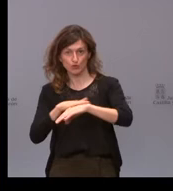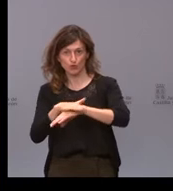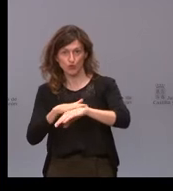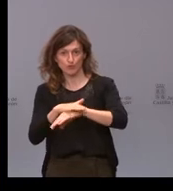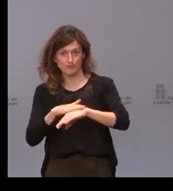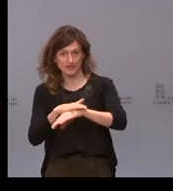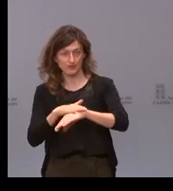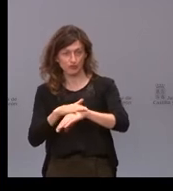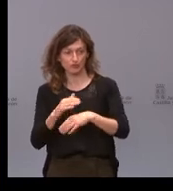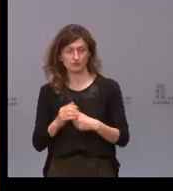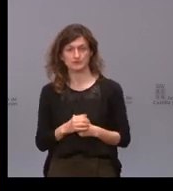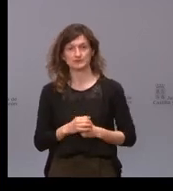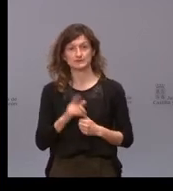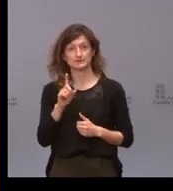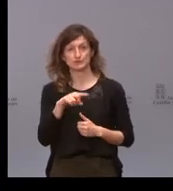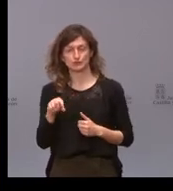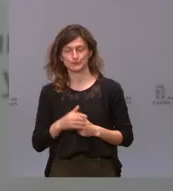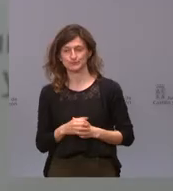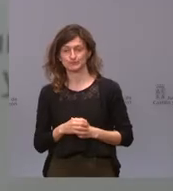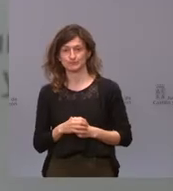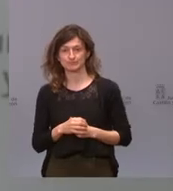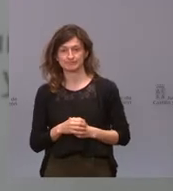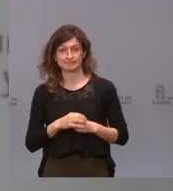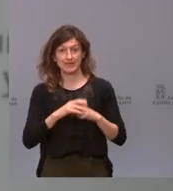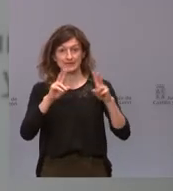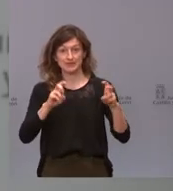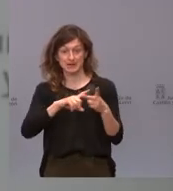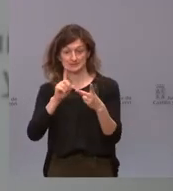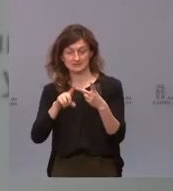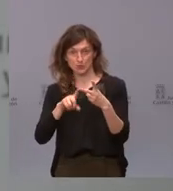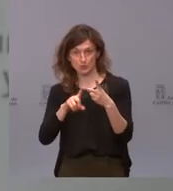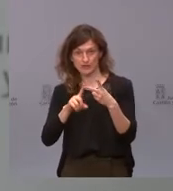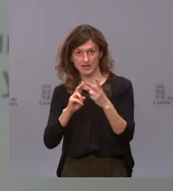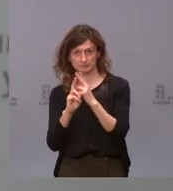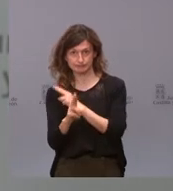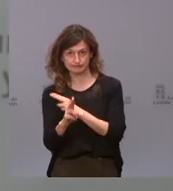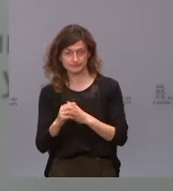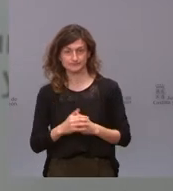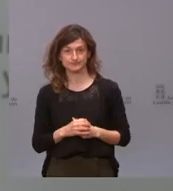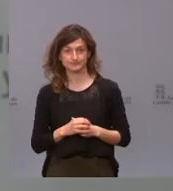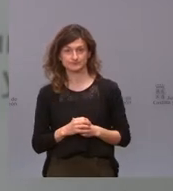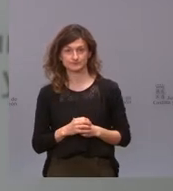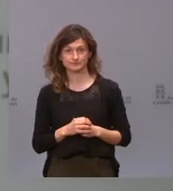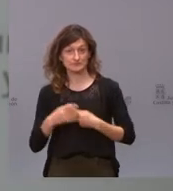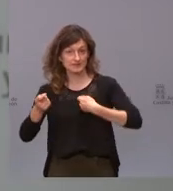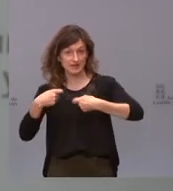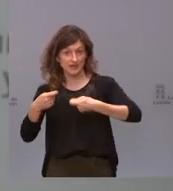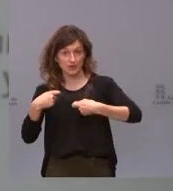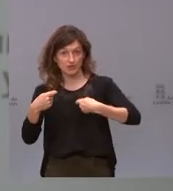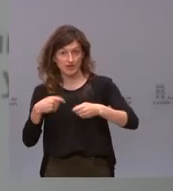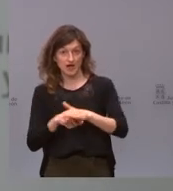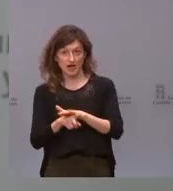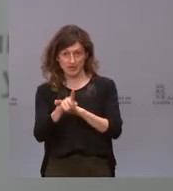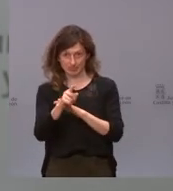acuerdo estable respecto a la segunda respuesta es las negociaciones avanzan por buen